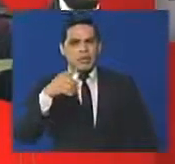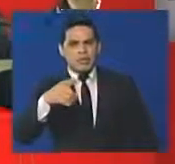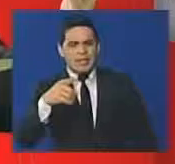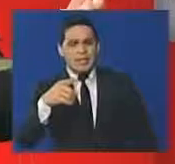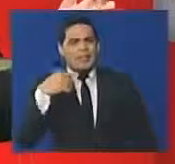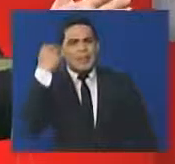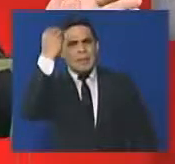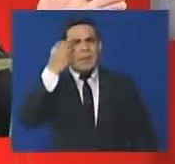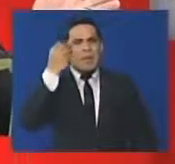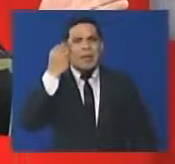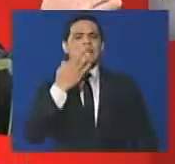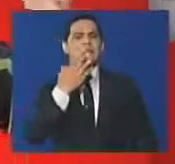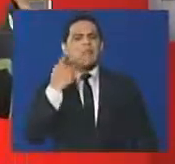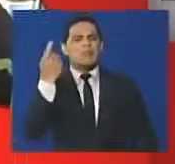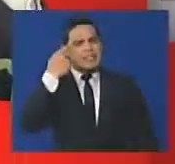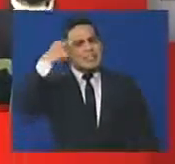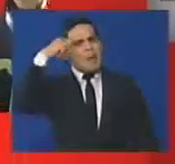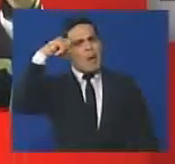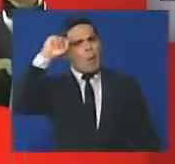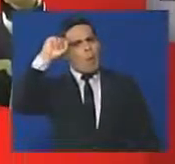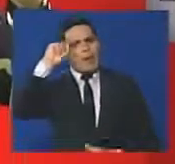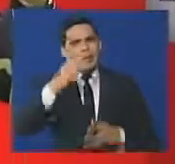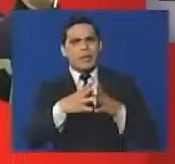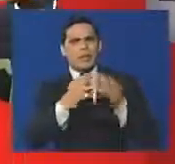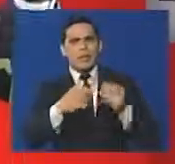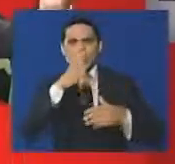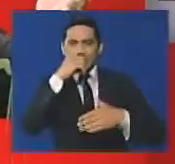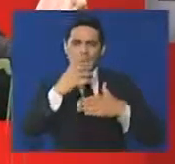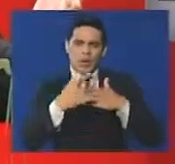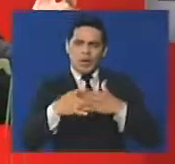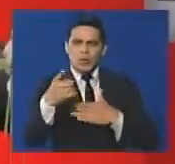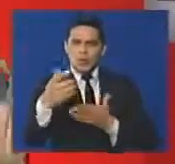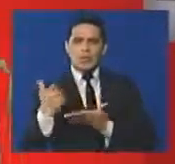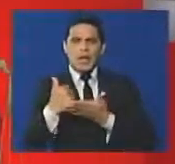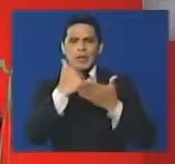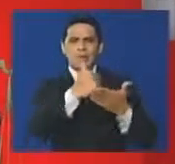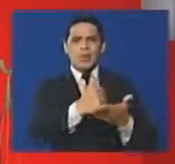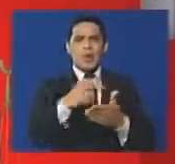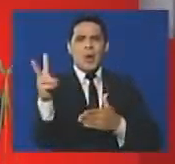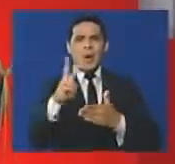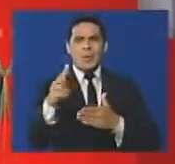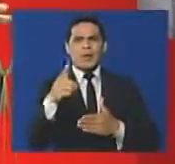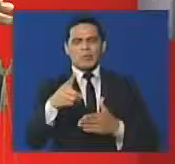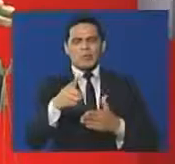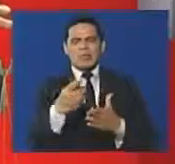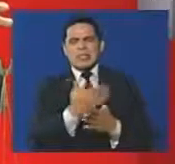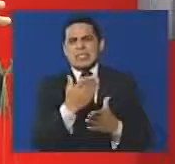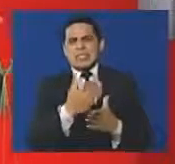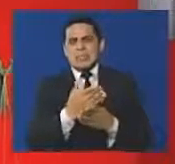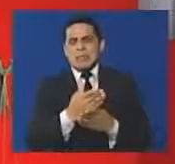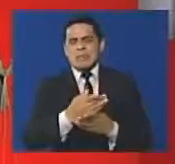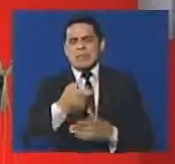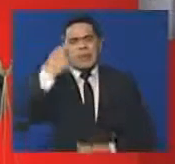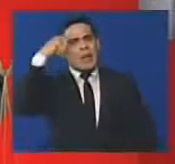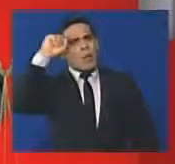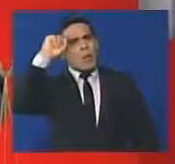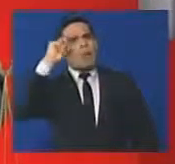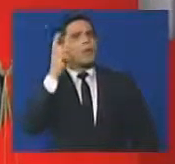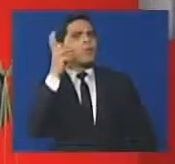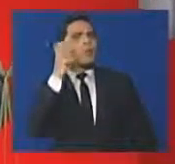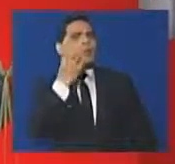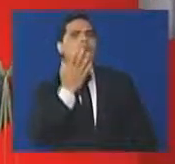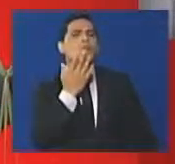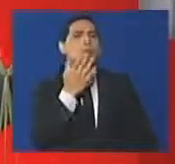a la memoria de todos estos años tan importantes que de aportes a Venezuela? ¿Qué le viene cuando escucha tenores,